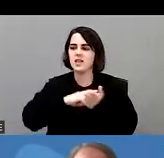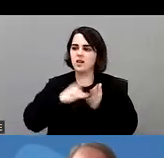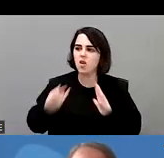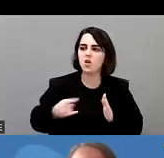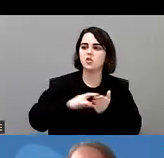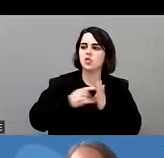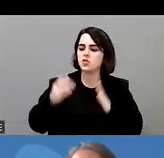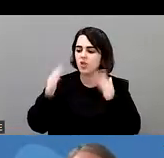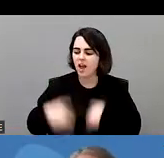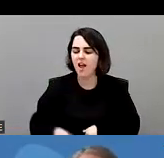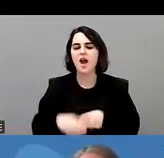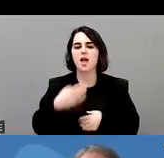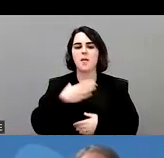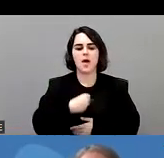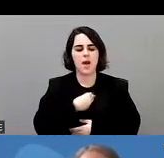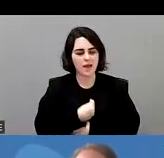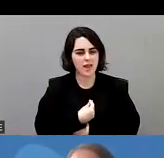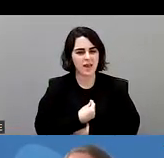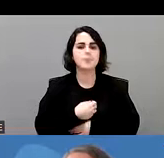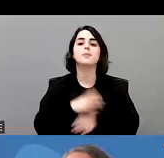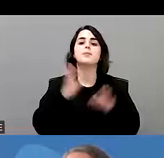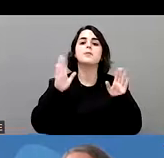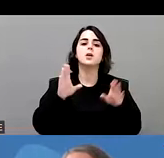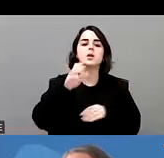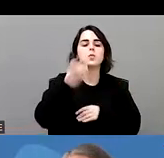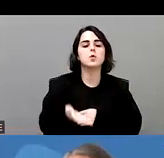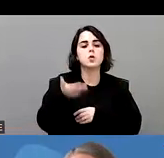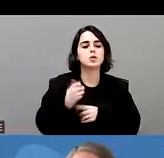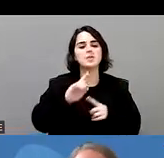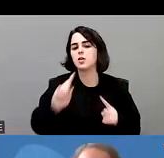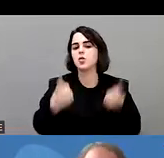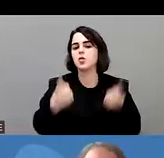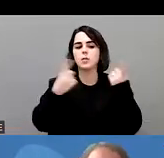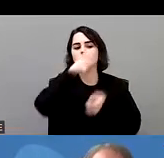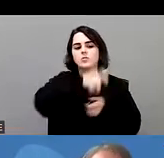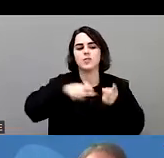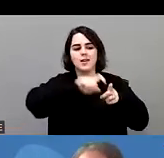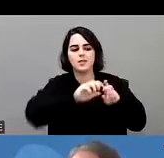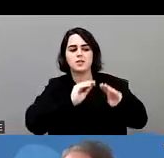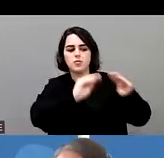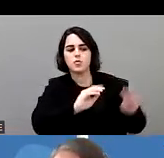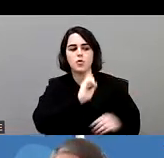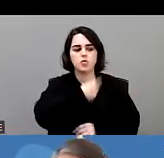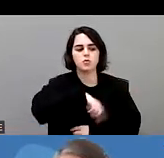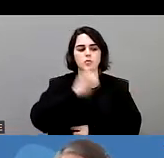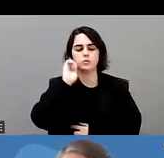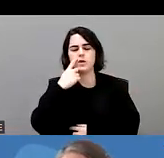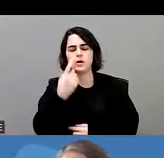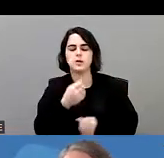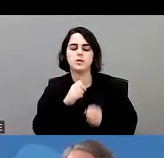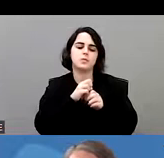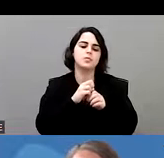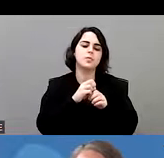en papel, pero esto va a depender de las características de la persona y en lo que nos tenemos que fijar, o deberíamos, ¿no? Teóricamente han salido varios temas